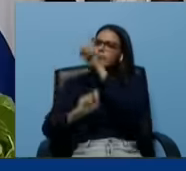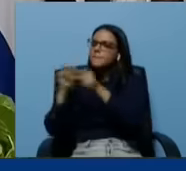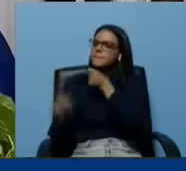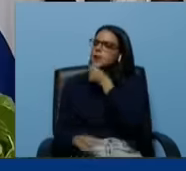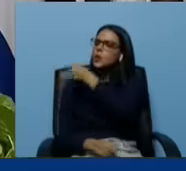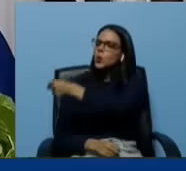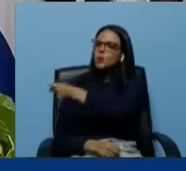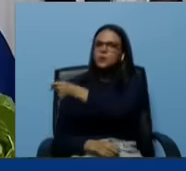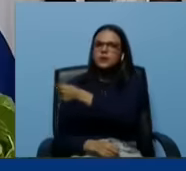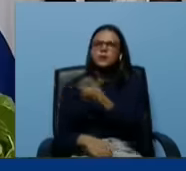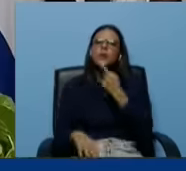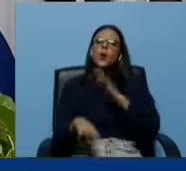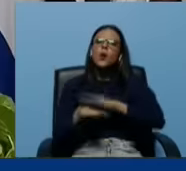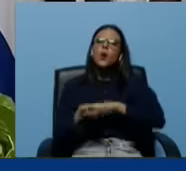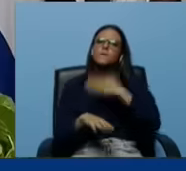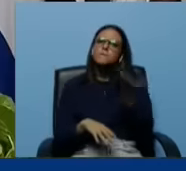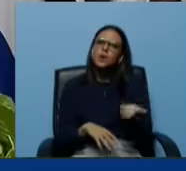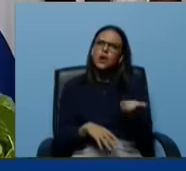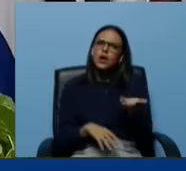¿por qué